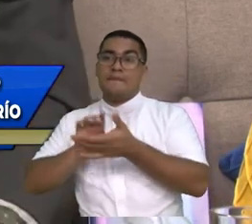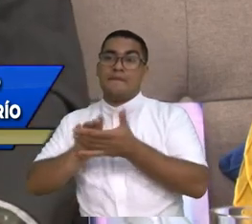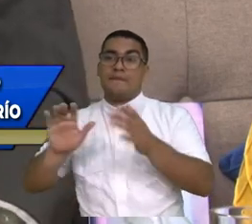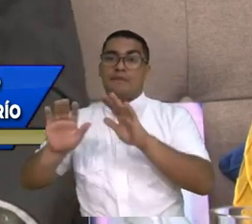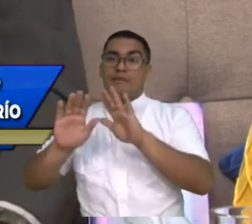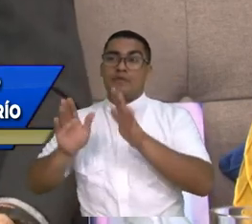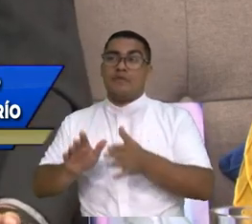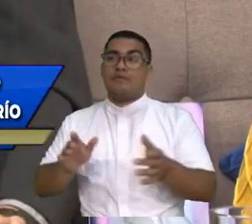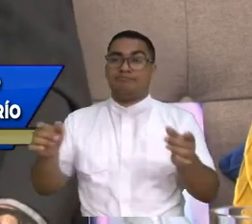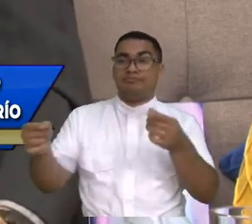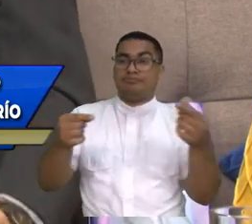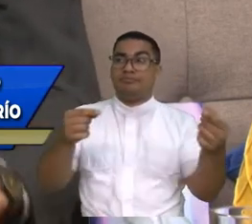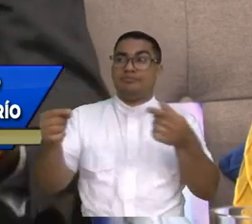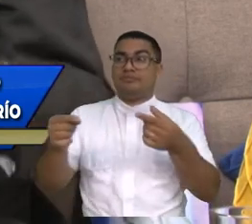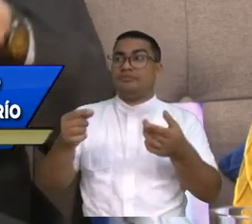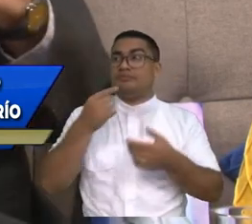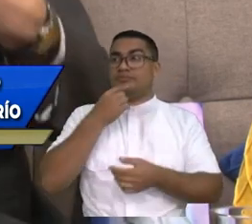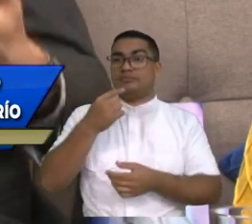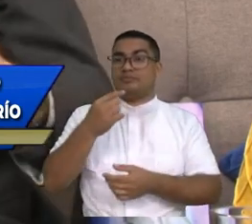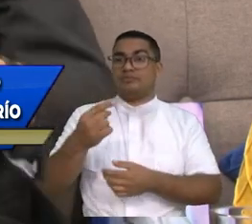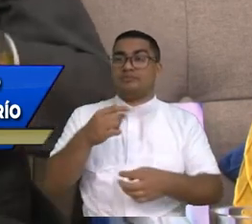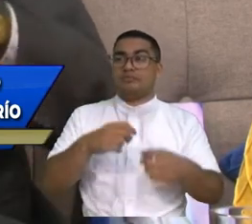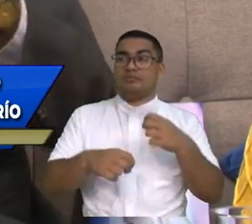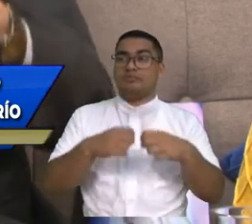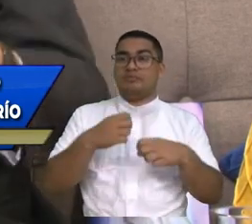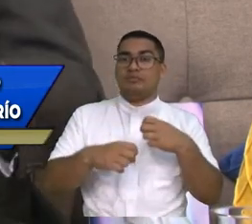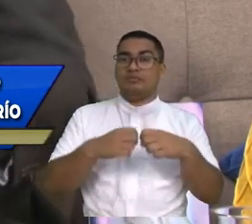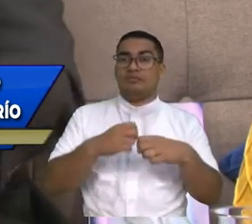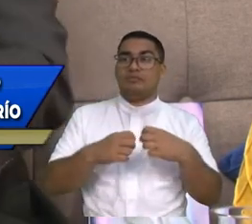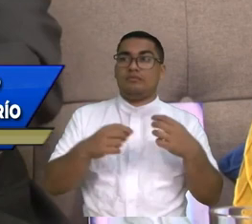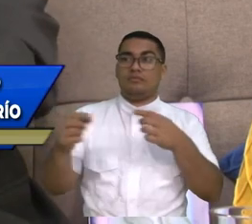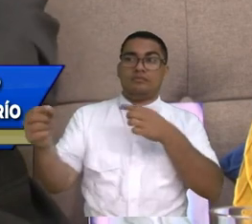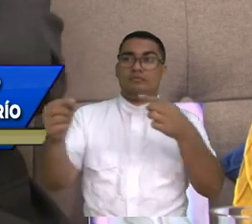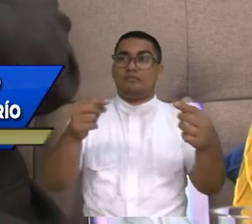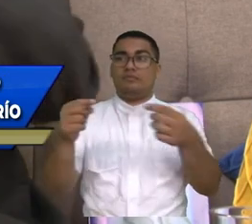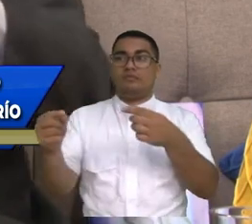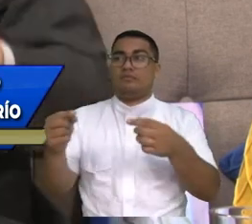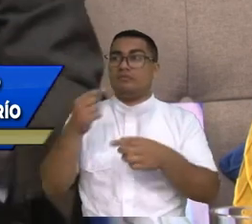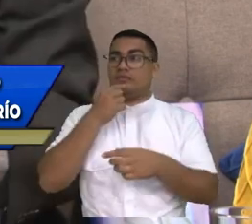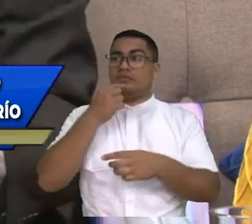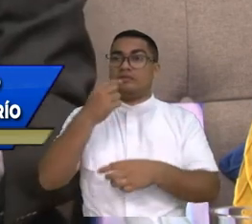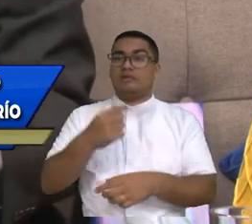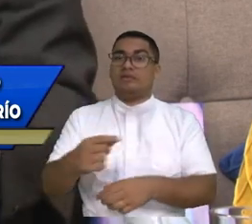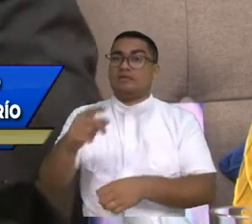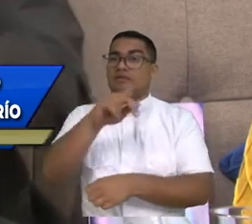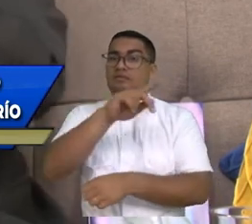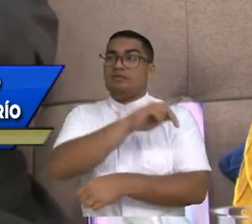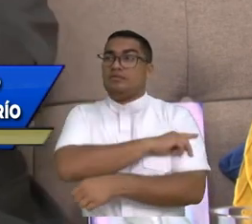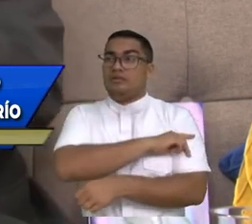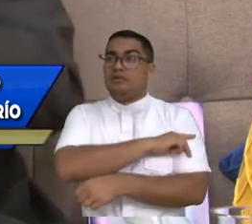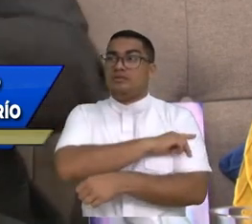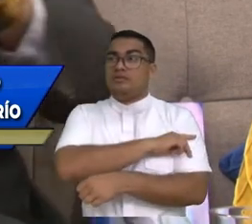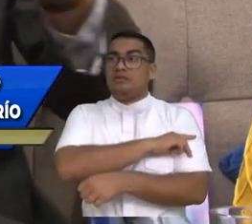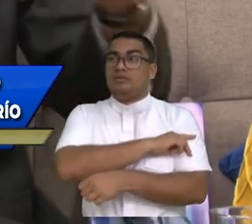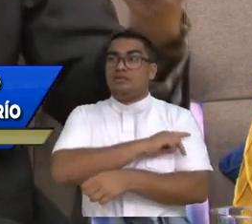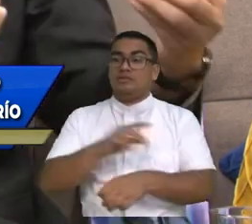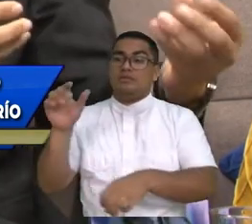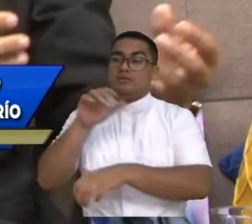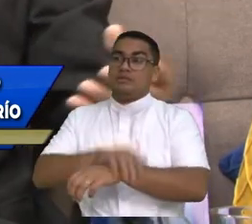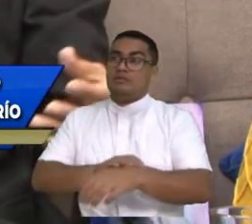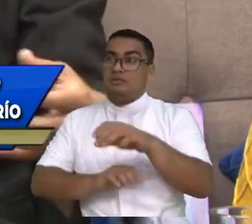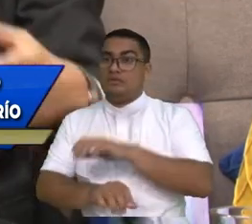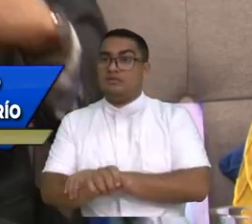cerebro. Fue tanta la conmoción y el pleito que tuvo que llegar la policía, se los llevó detenidos a